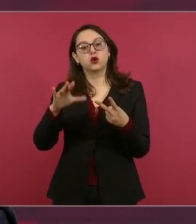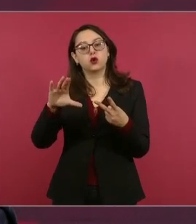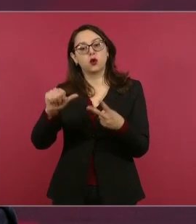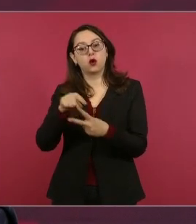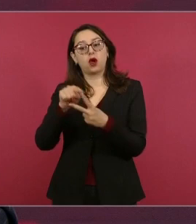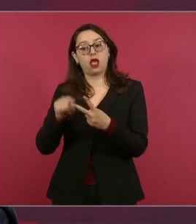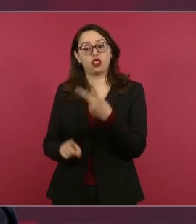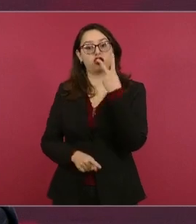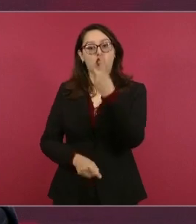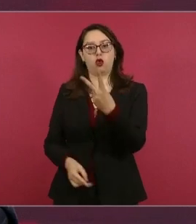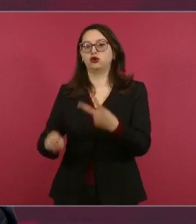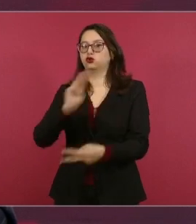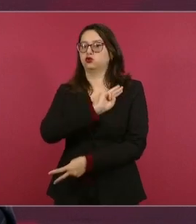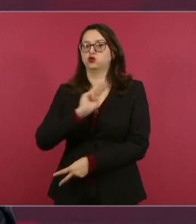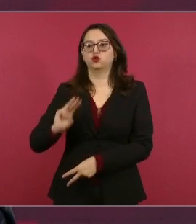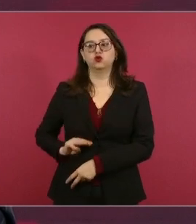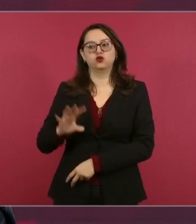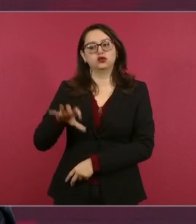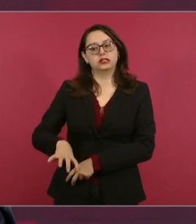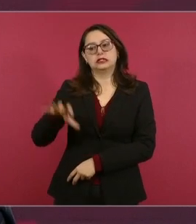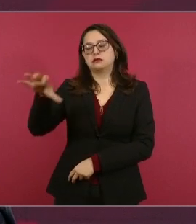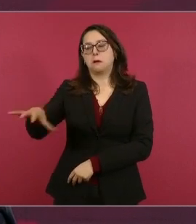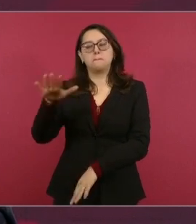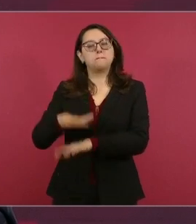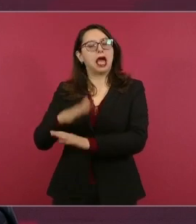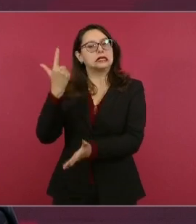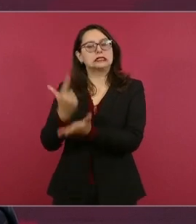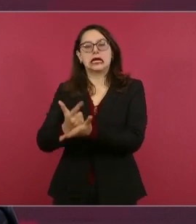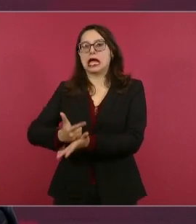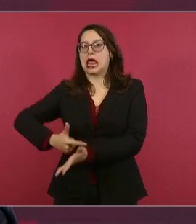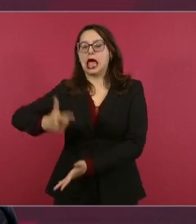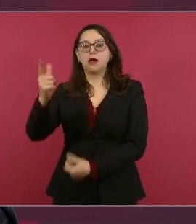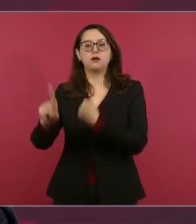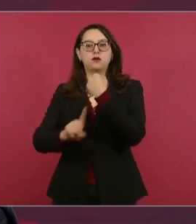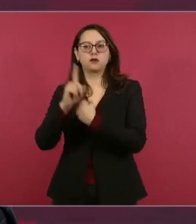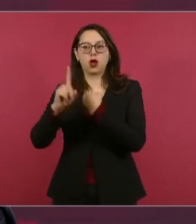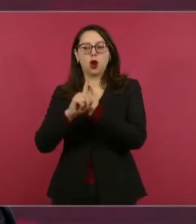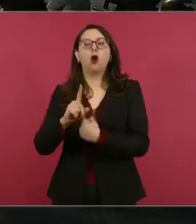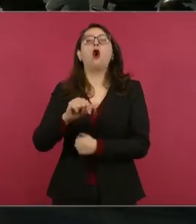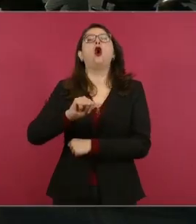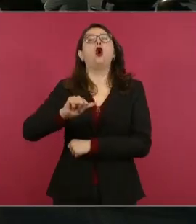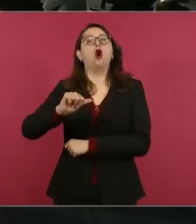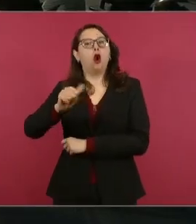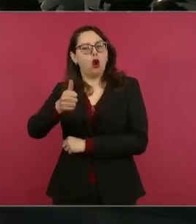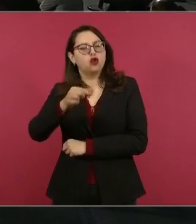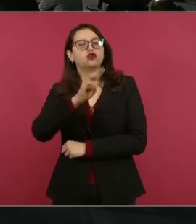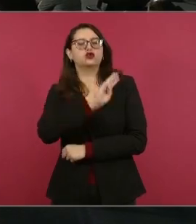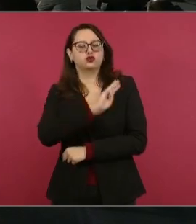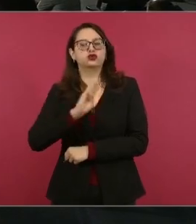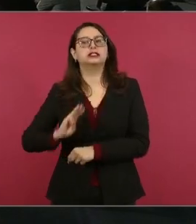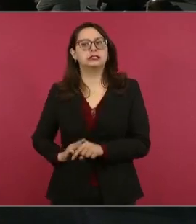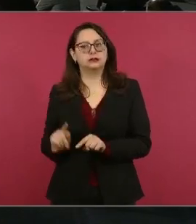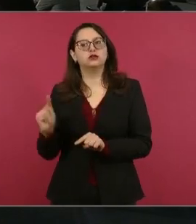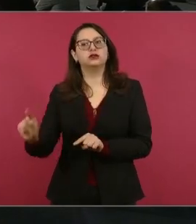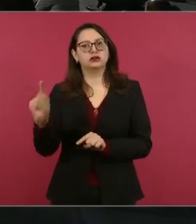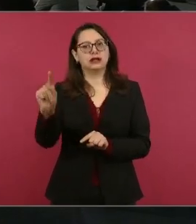afectación de Acapulco y de Coyuca nos obliga a atenderlos